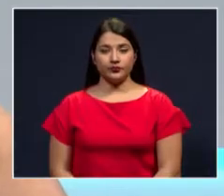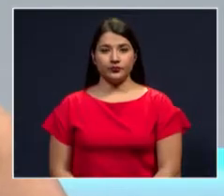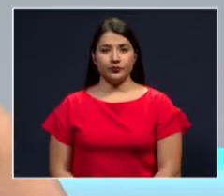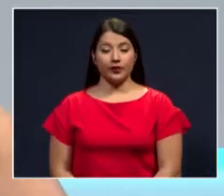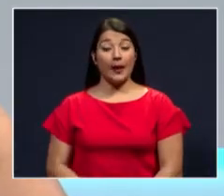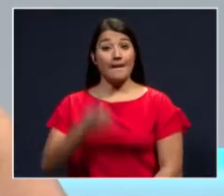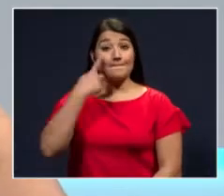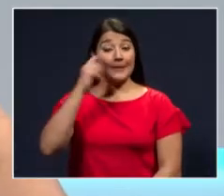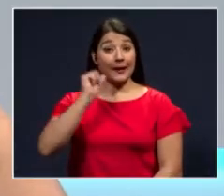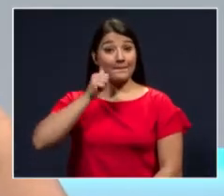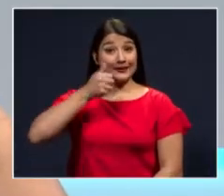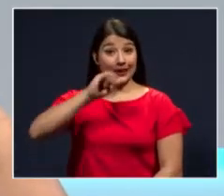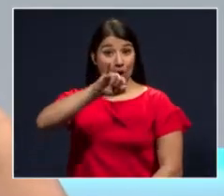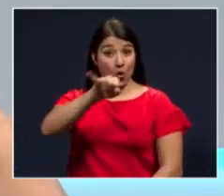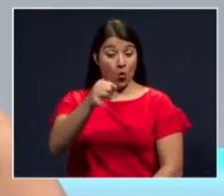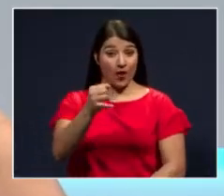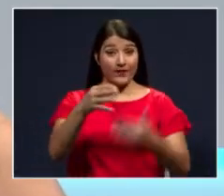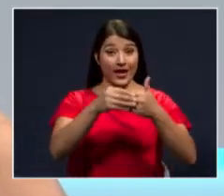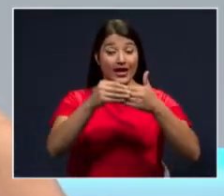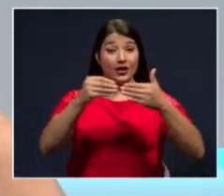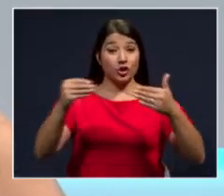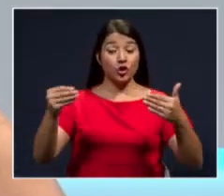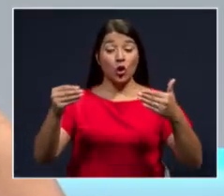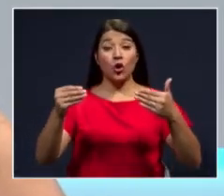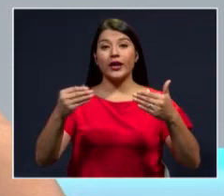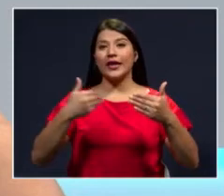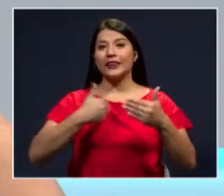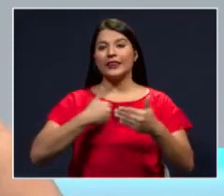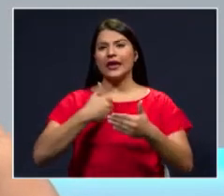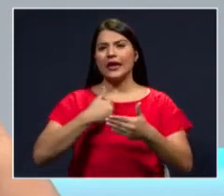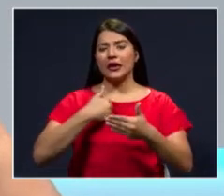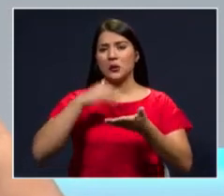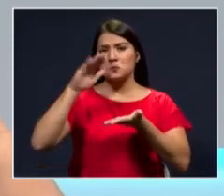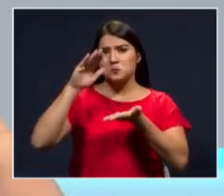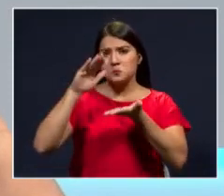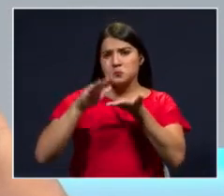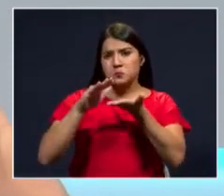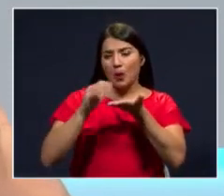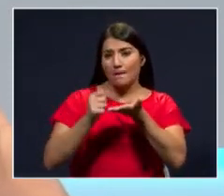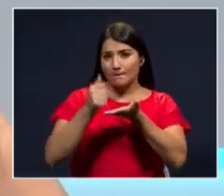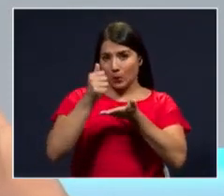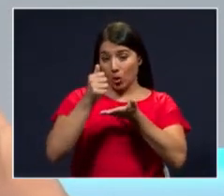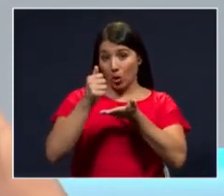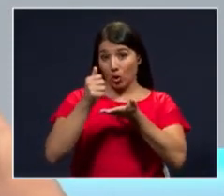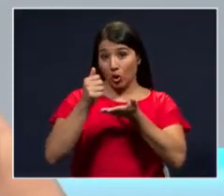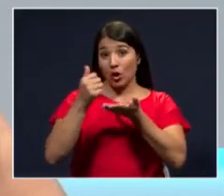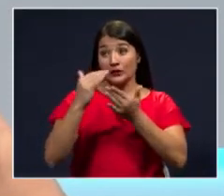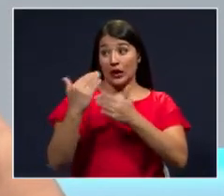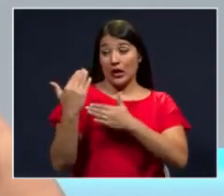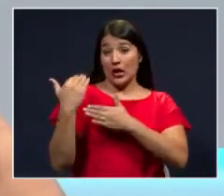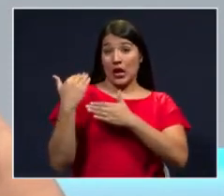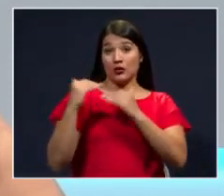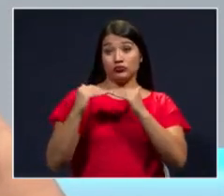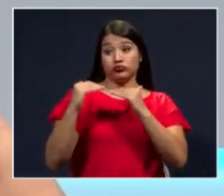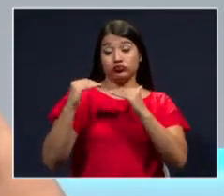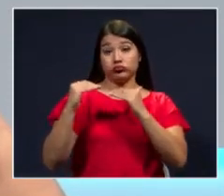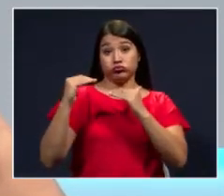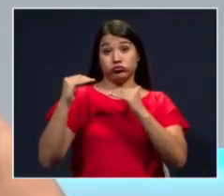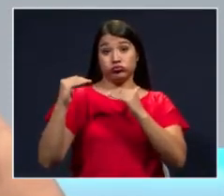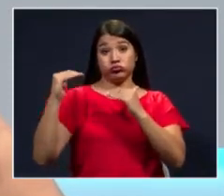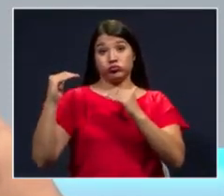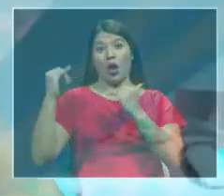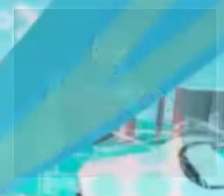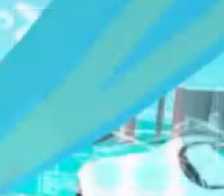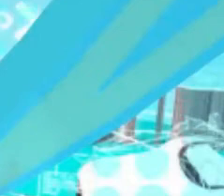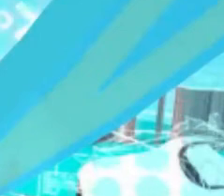Y para mañana jueves el dólar va a tener una rebaja luego de varios días de mantenerse elevado